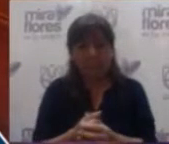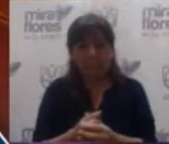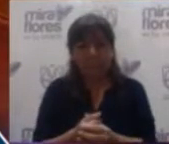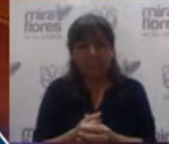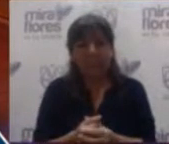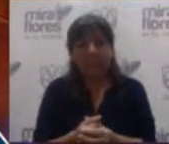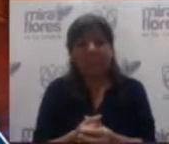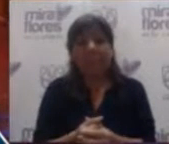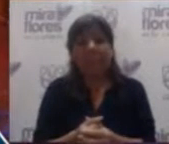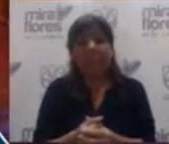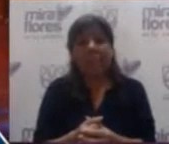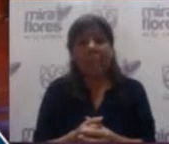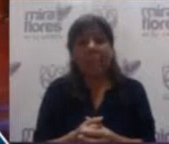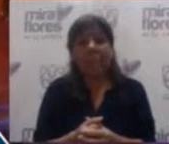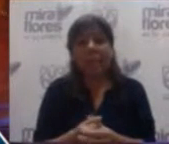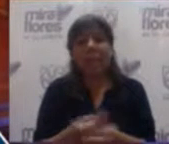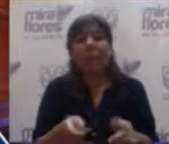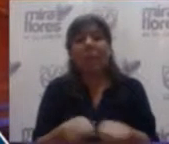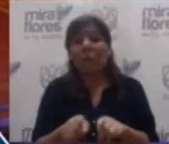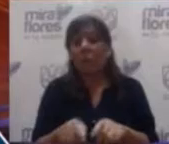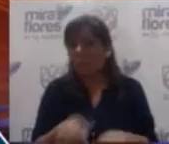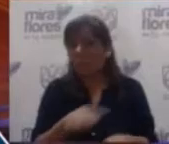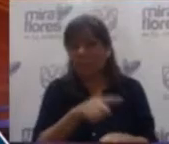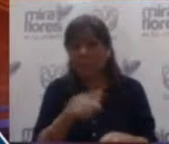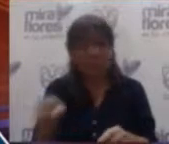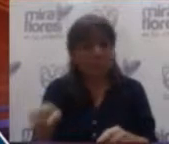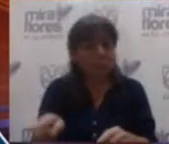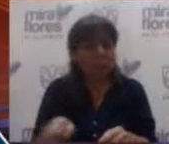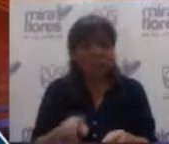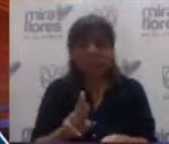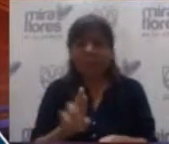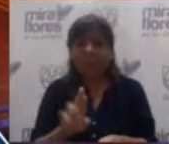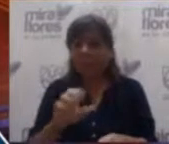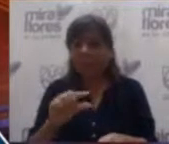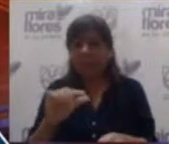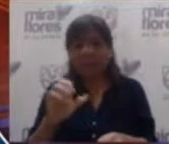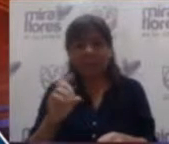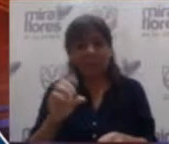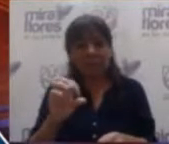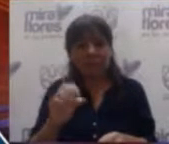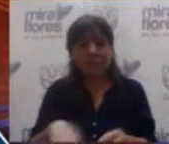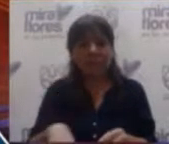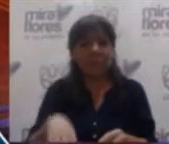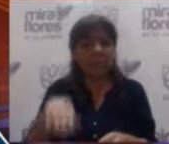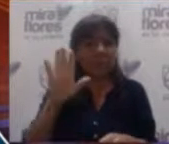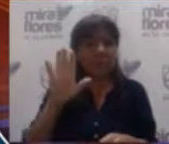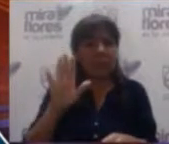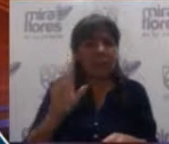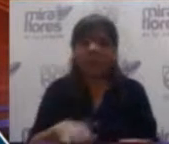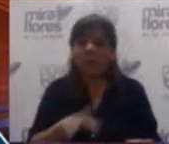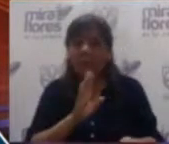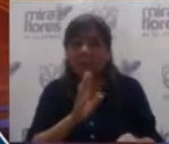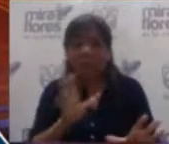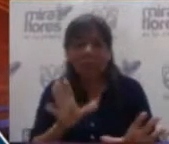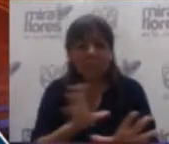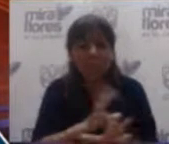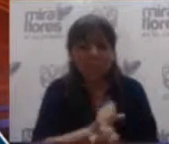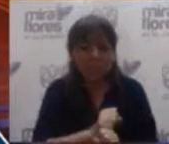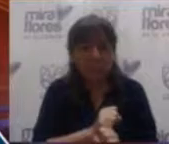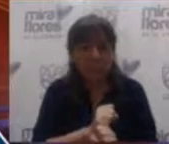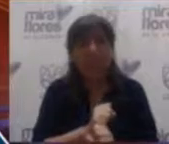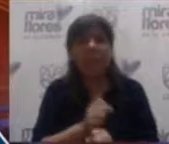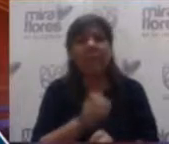concepto. Cuando interviene cualquiera de los otros regidores, simplemente hacen un resumen de lo dicho y